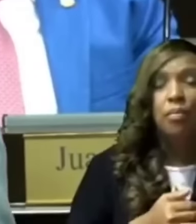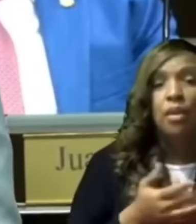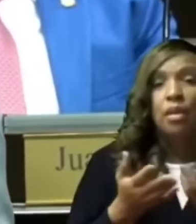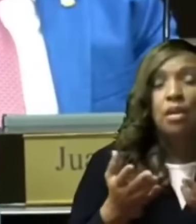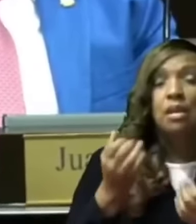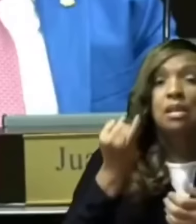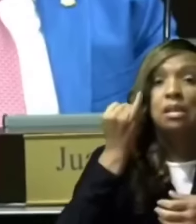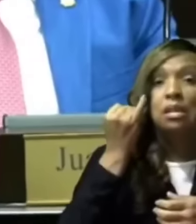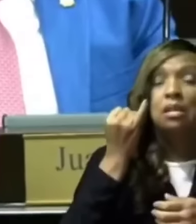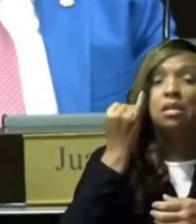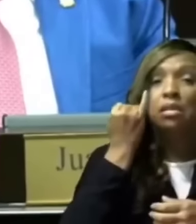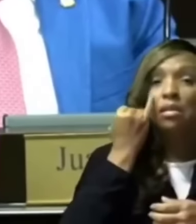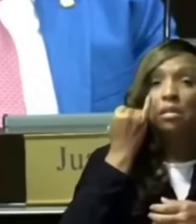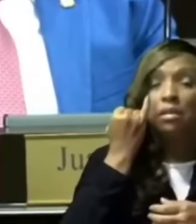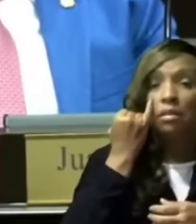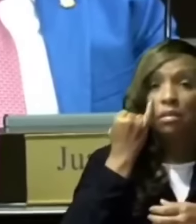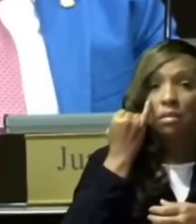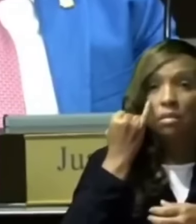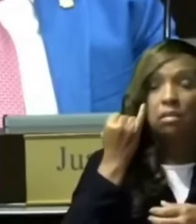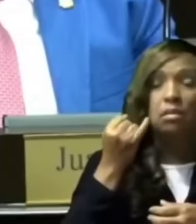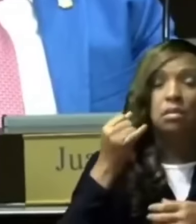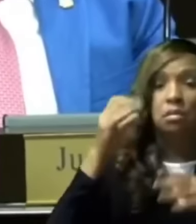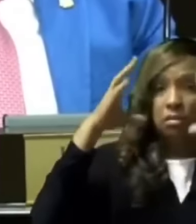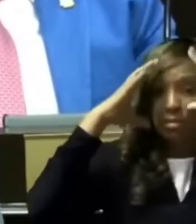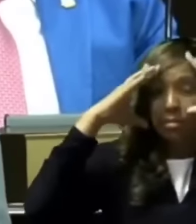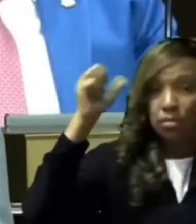de la Magistratura, porque han tenido mayoría.